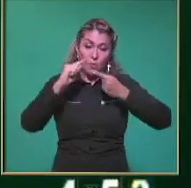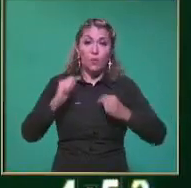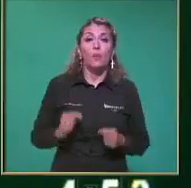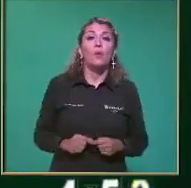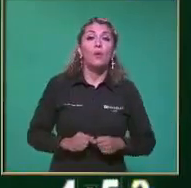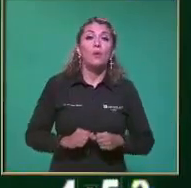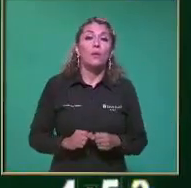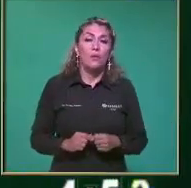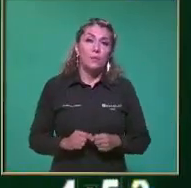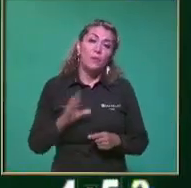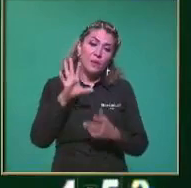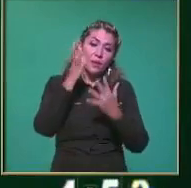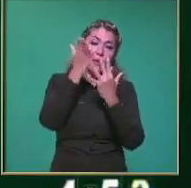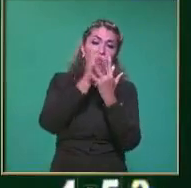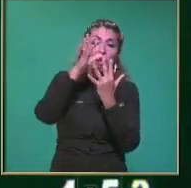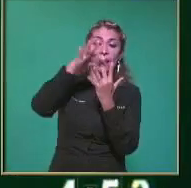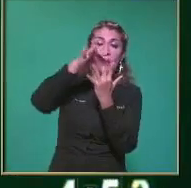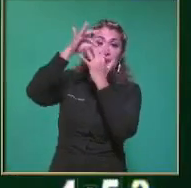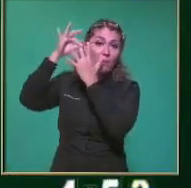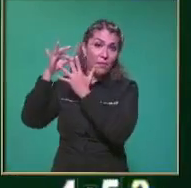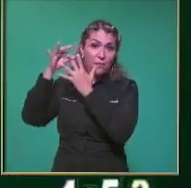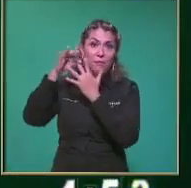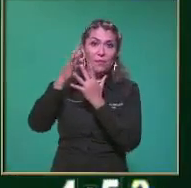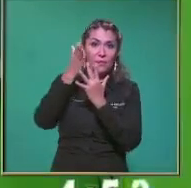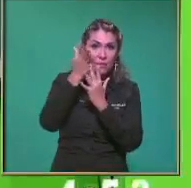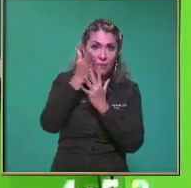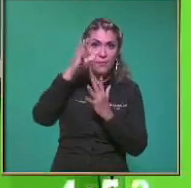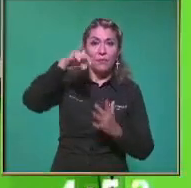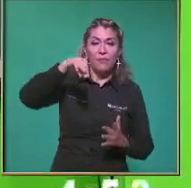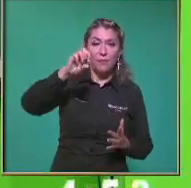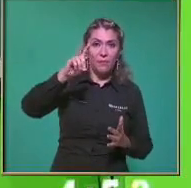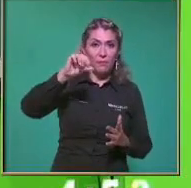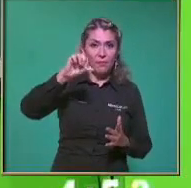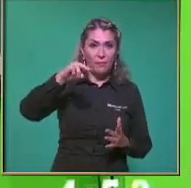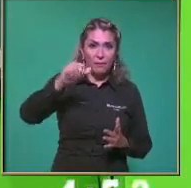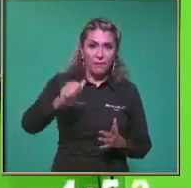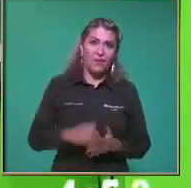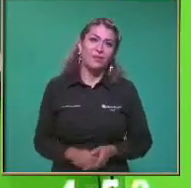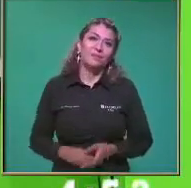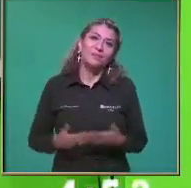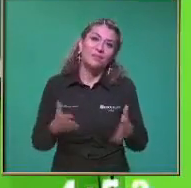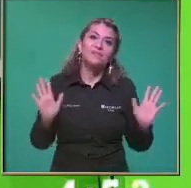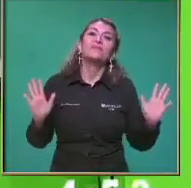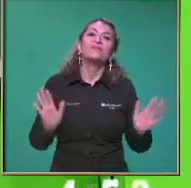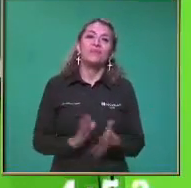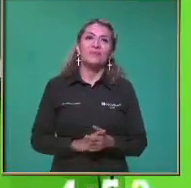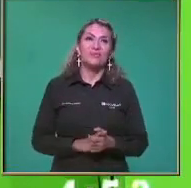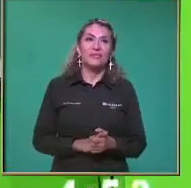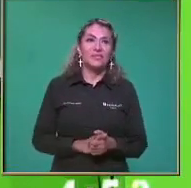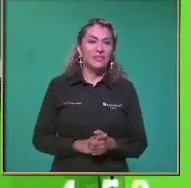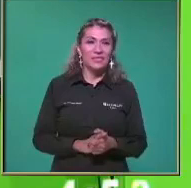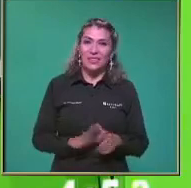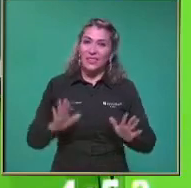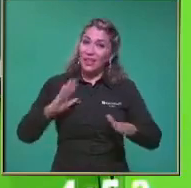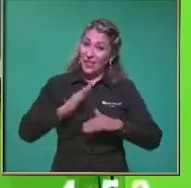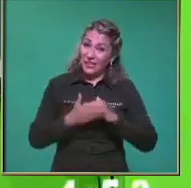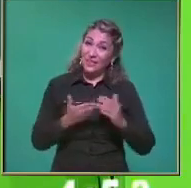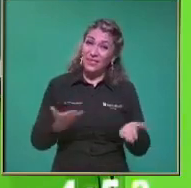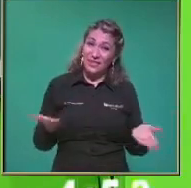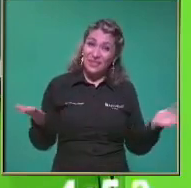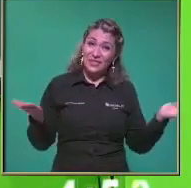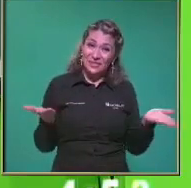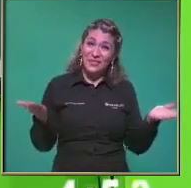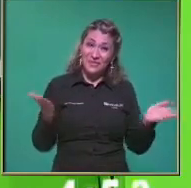menor, ¿de acuerdo? Y eso sería la mediana. ¿Y qué creen, chicos? A pesar de todo,